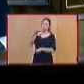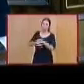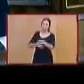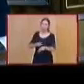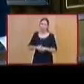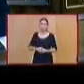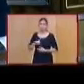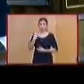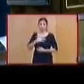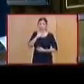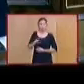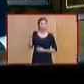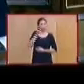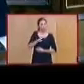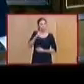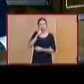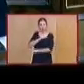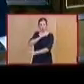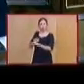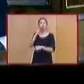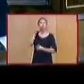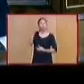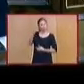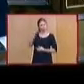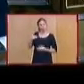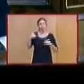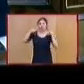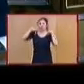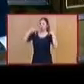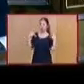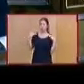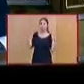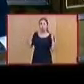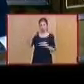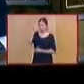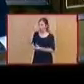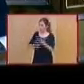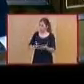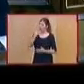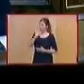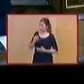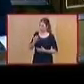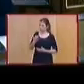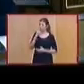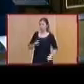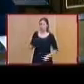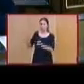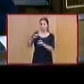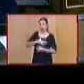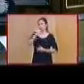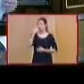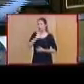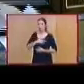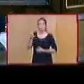haremos una oposición constructiva y responsable, pero dura y firme en la defensa de los intereses de Canarias.